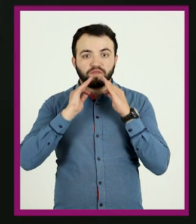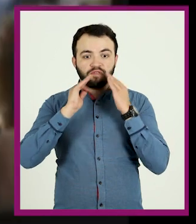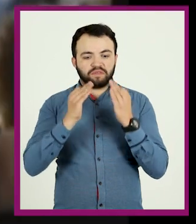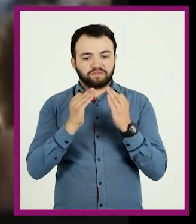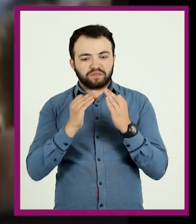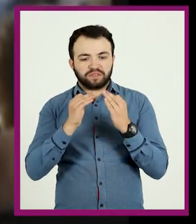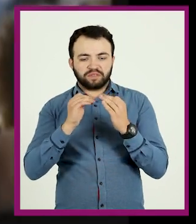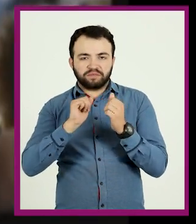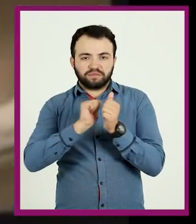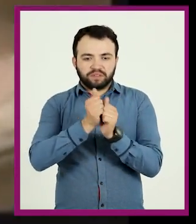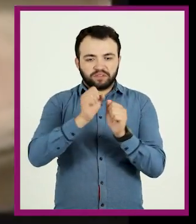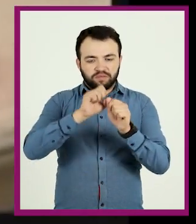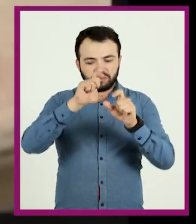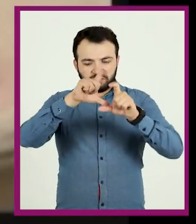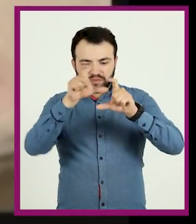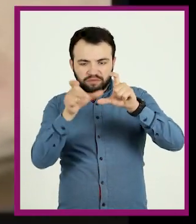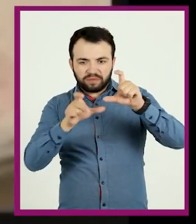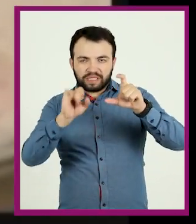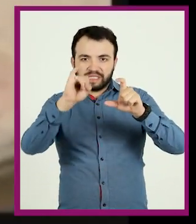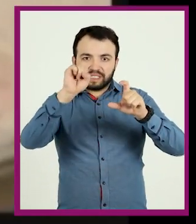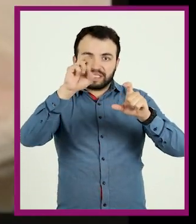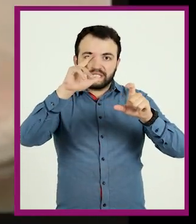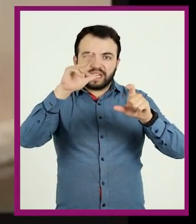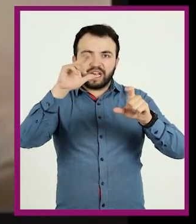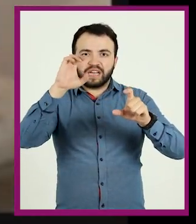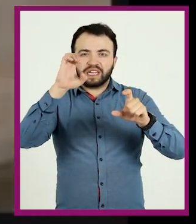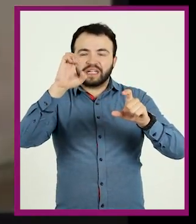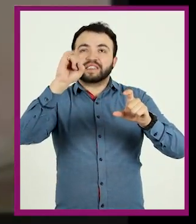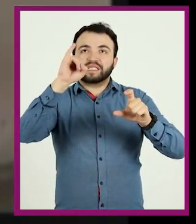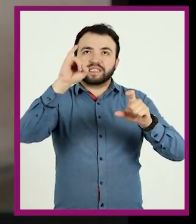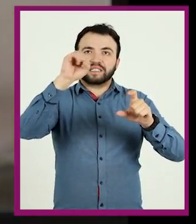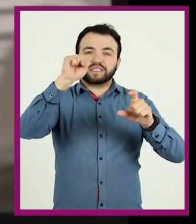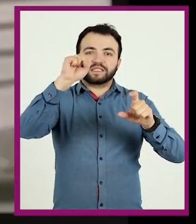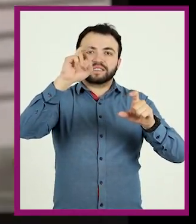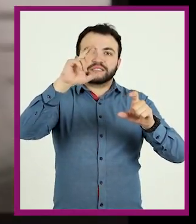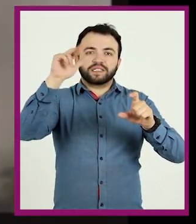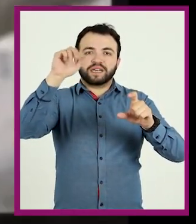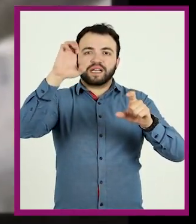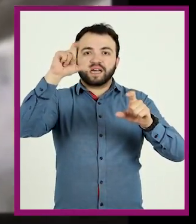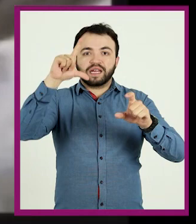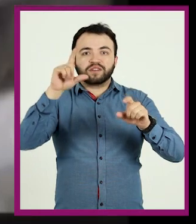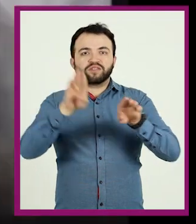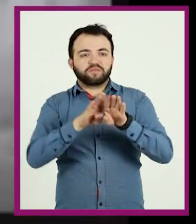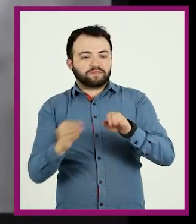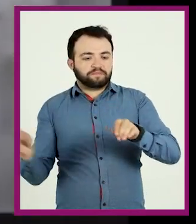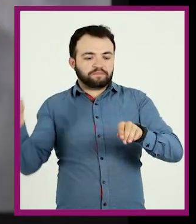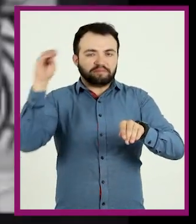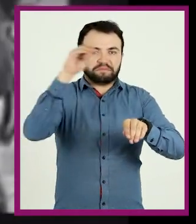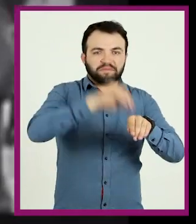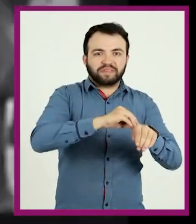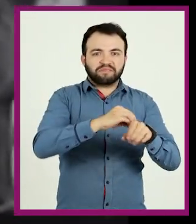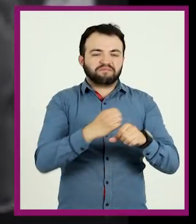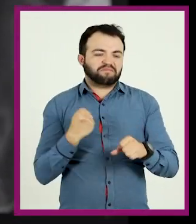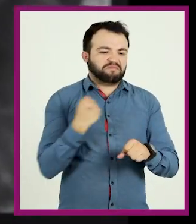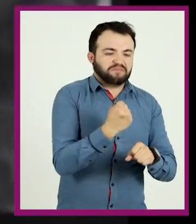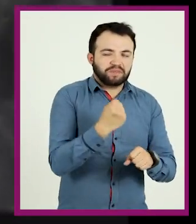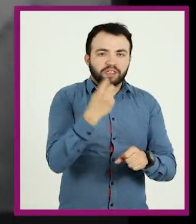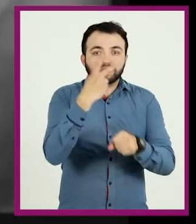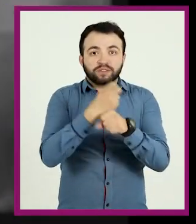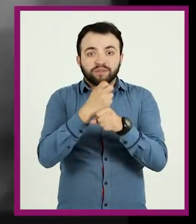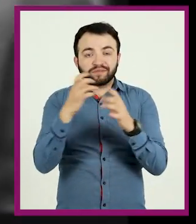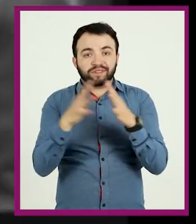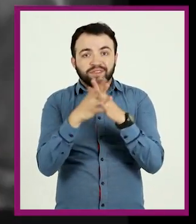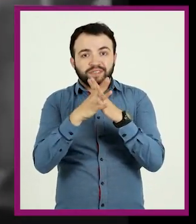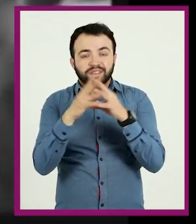La formación del Estado de Israel en Medio Oriente fue una imposición por parte de las naciones victoriosas tras la Segunda